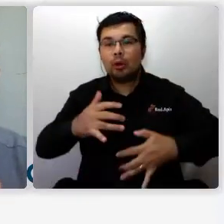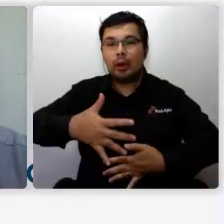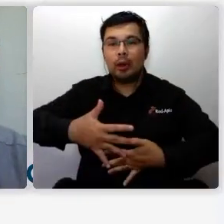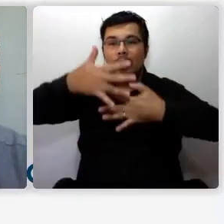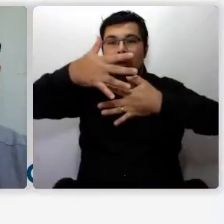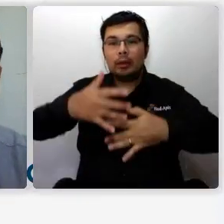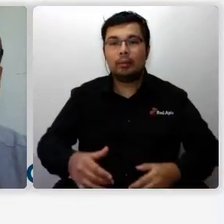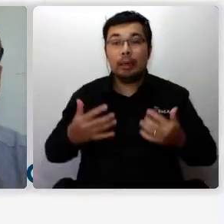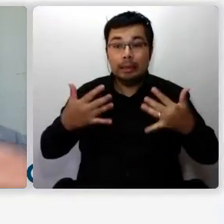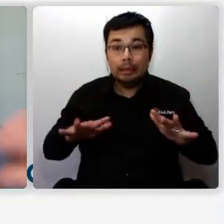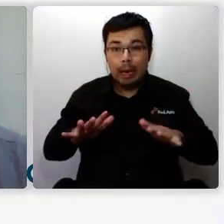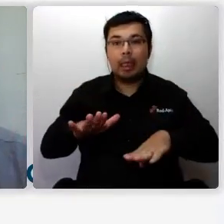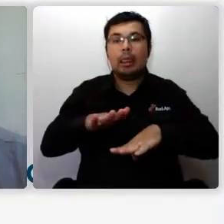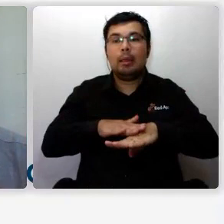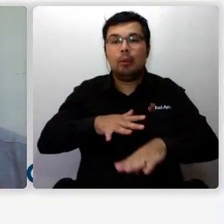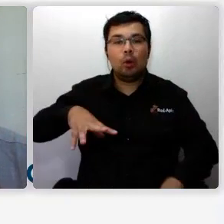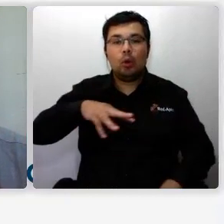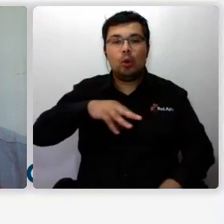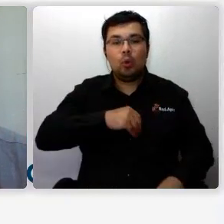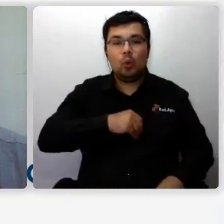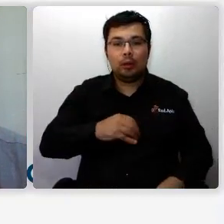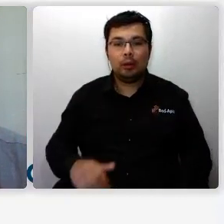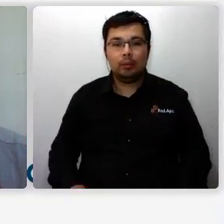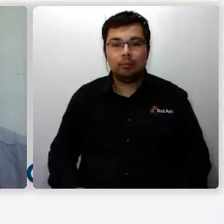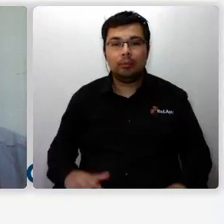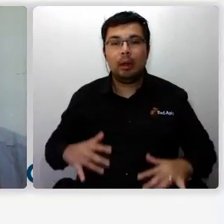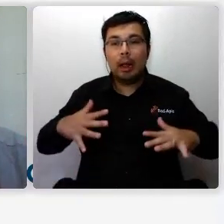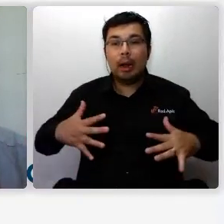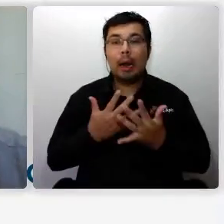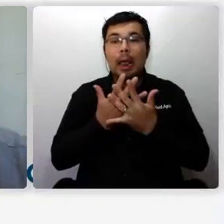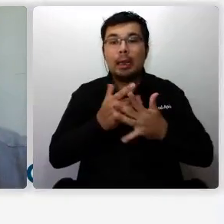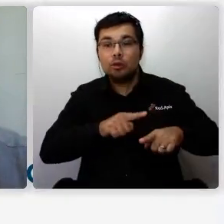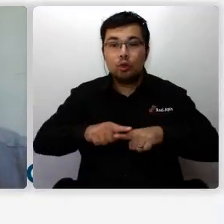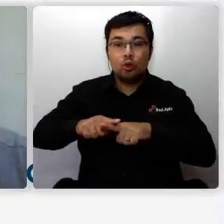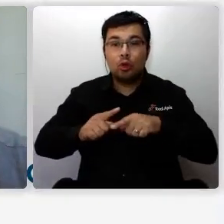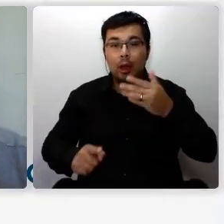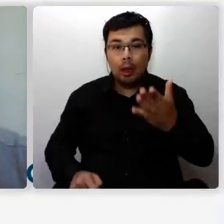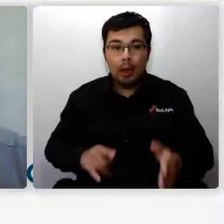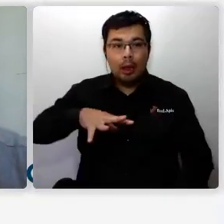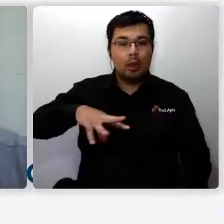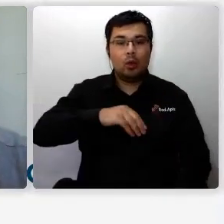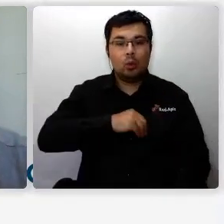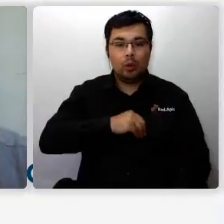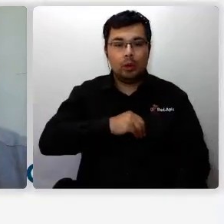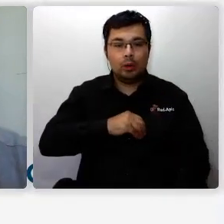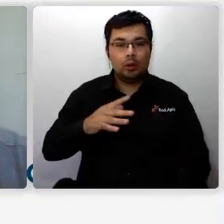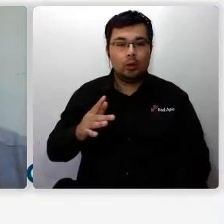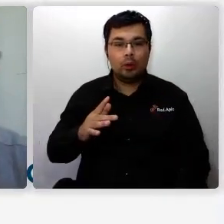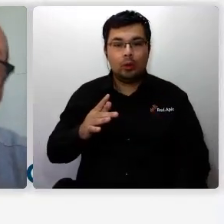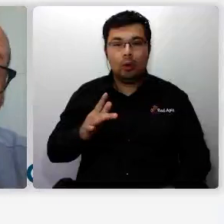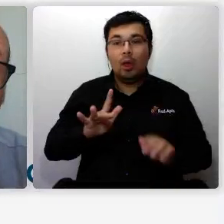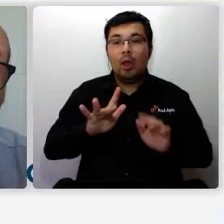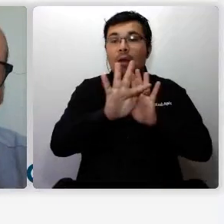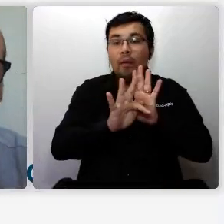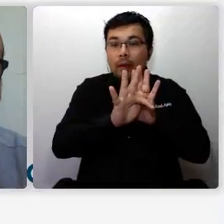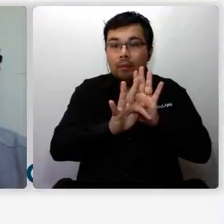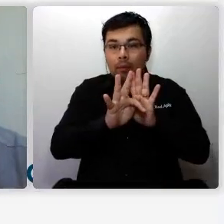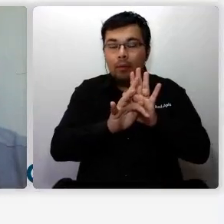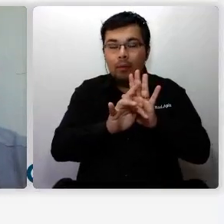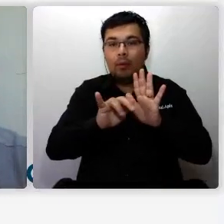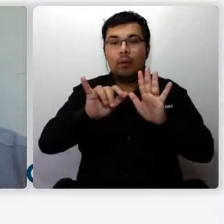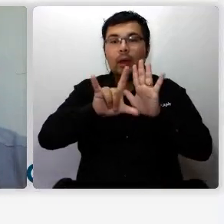disponibles nuestras redes sociales. Quienes tengan redes sociales, ahí está nuestro Facebook, nuestro Instagram, nuestro LinkedIn, el canal de YouTube